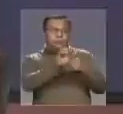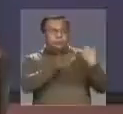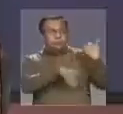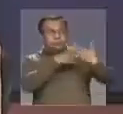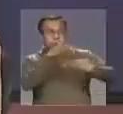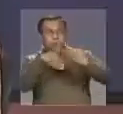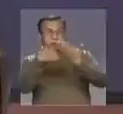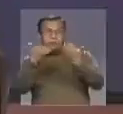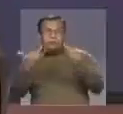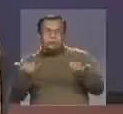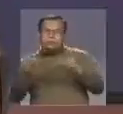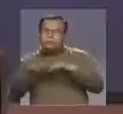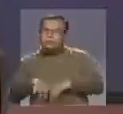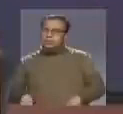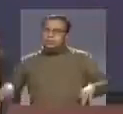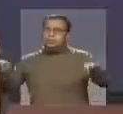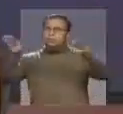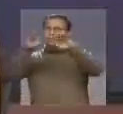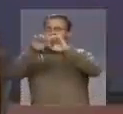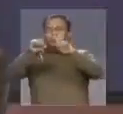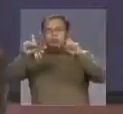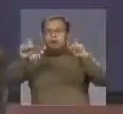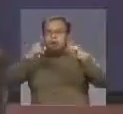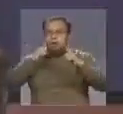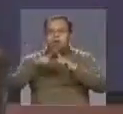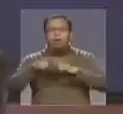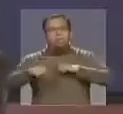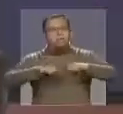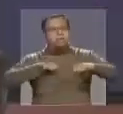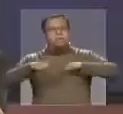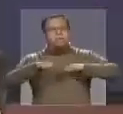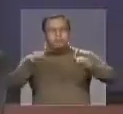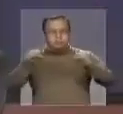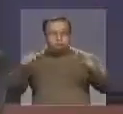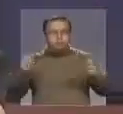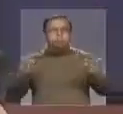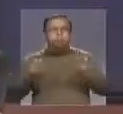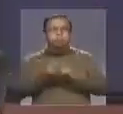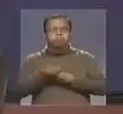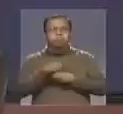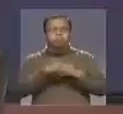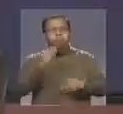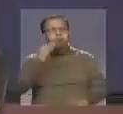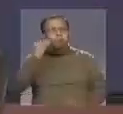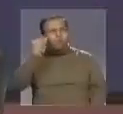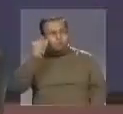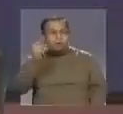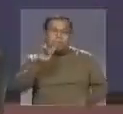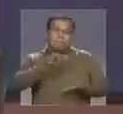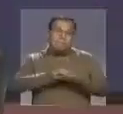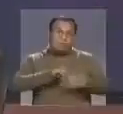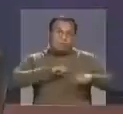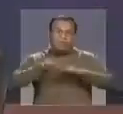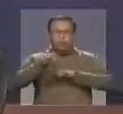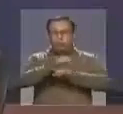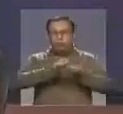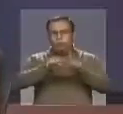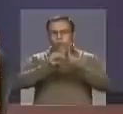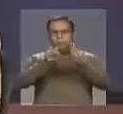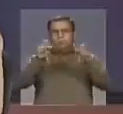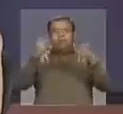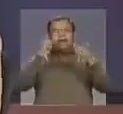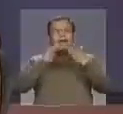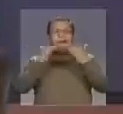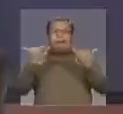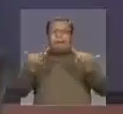creo que eso es muy importante porque hemos tenido un papel de resistencia de los hogares, pero también de resistencia de los nichos sociales a partir